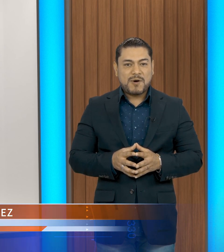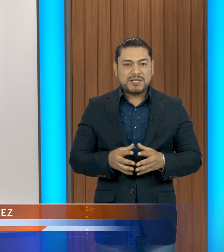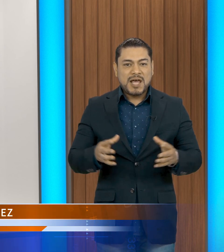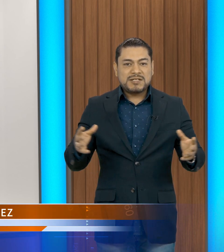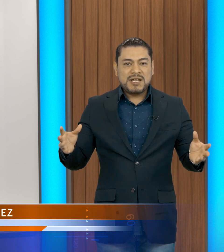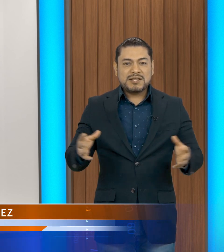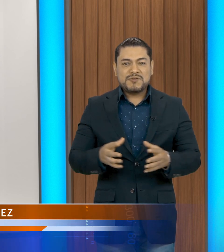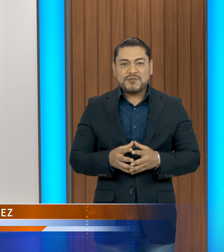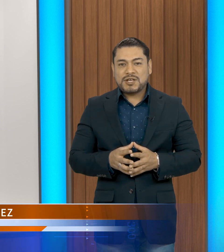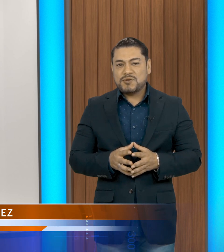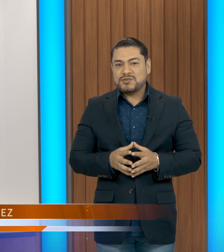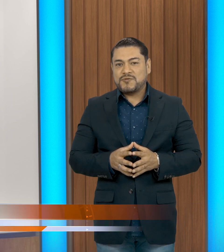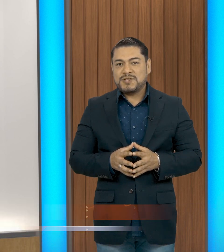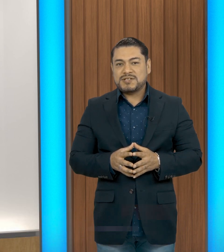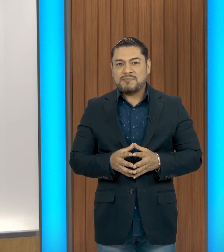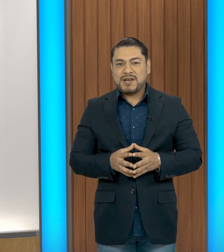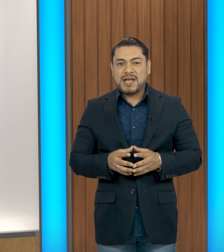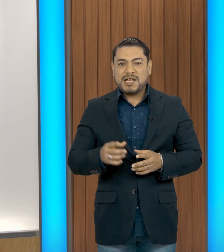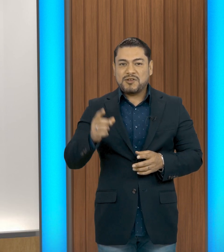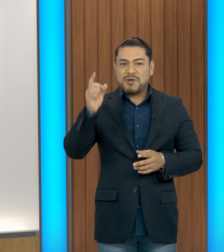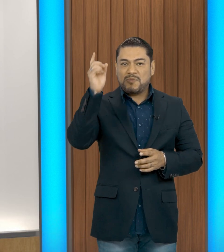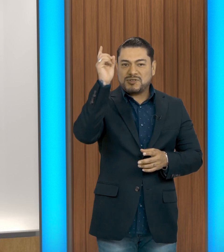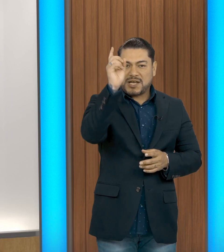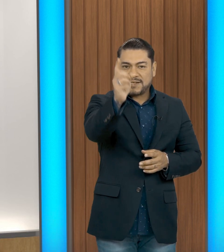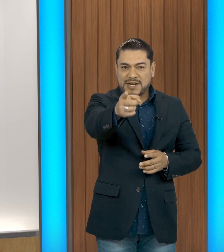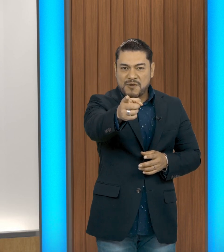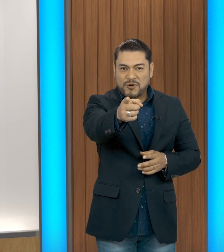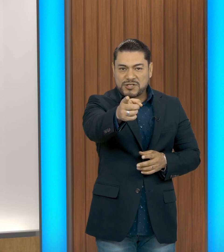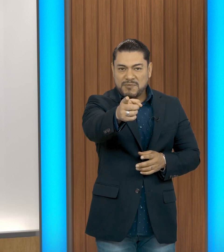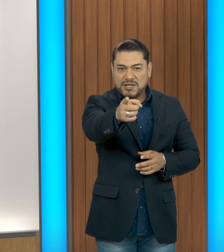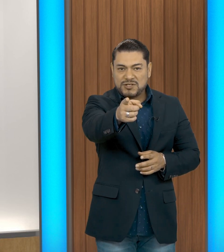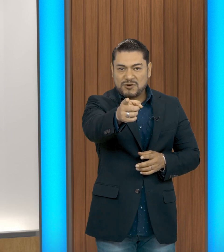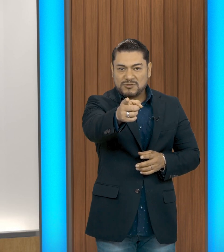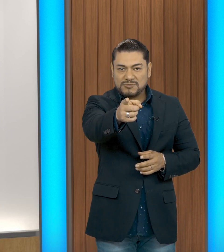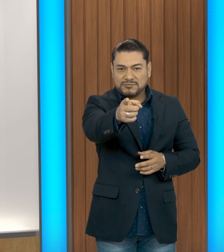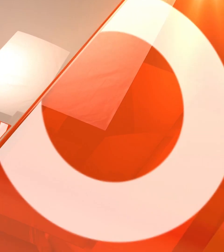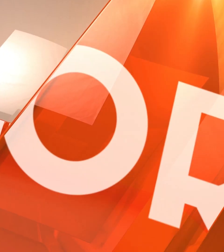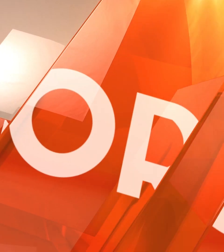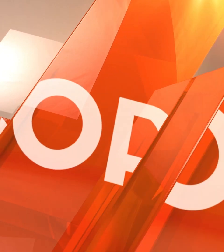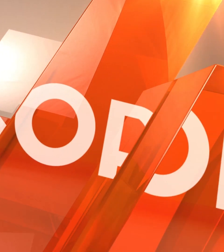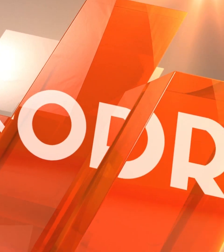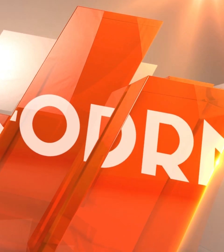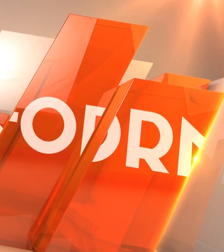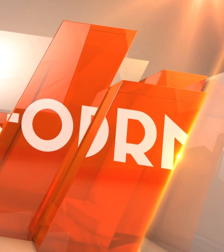TV UAT. Sigan disfrutando de su fin de semana y nos vemos hasta la próxima edición.